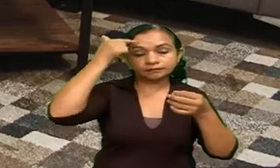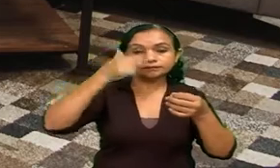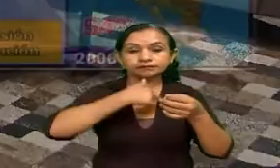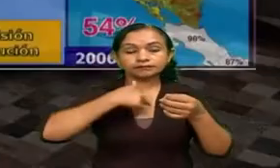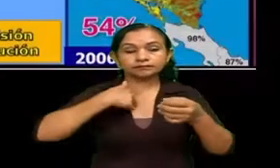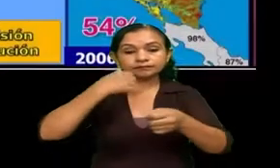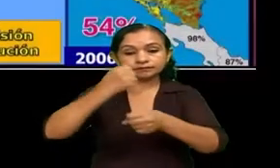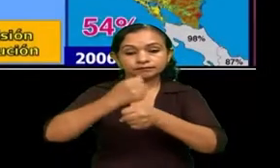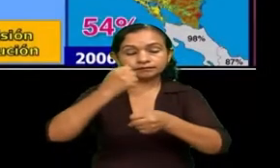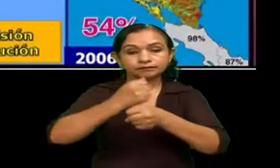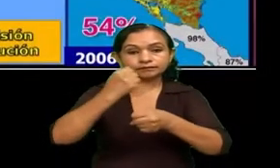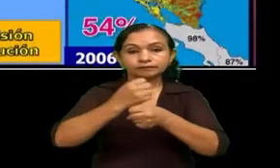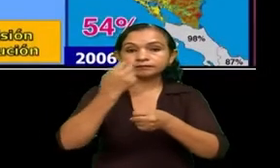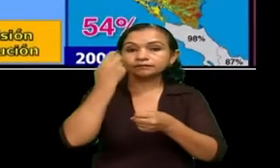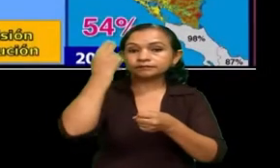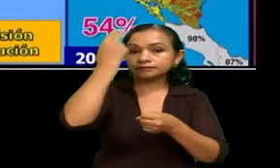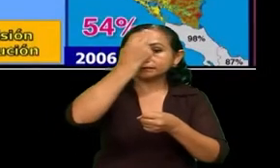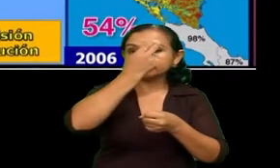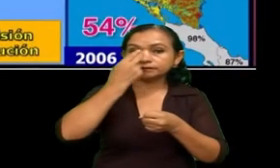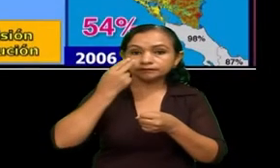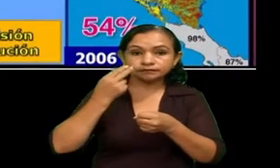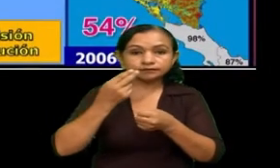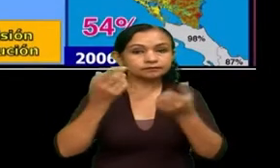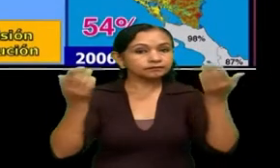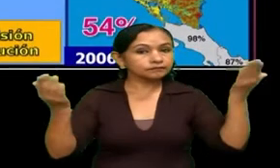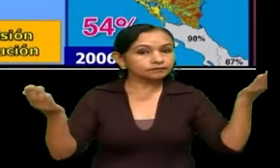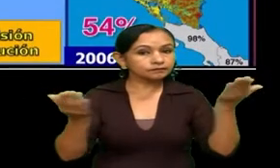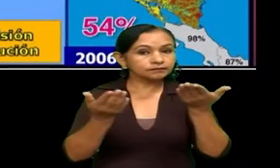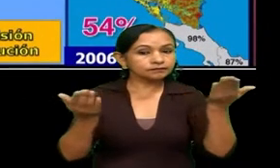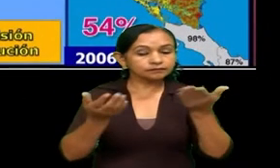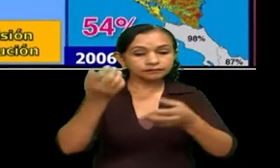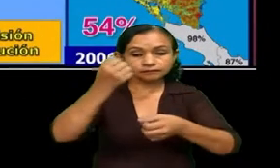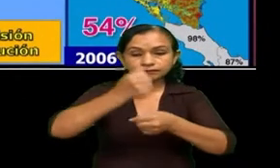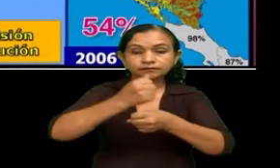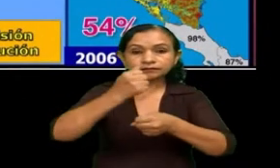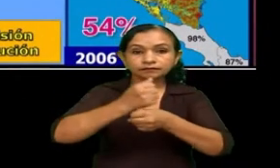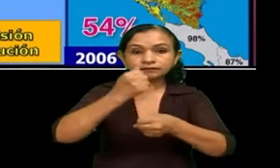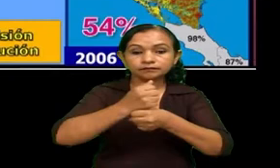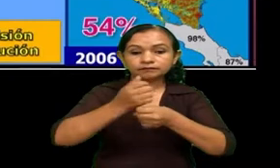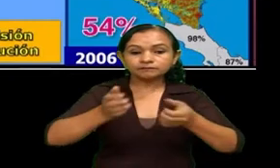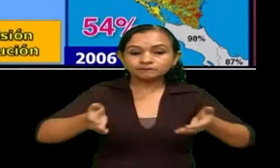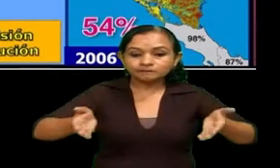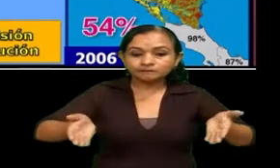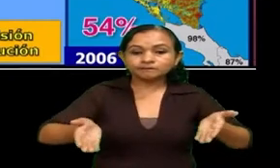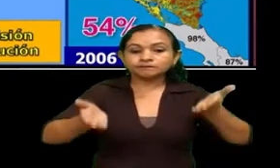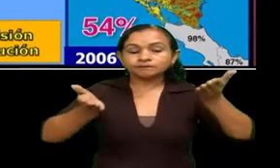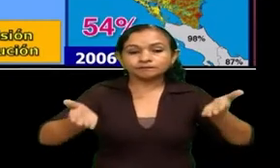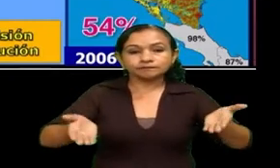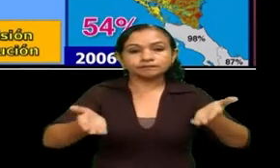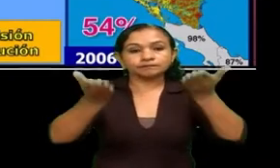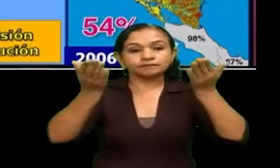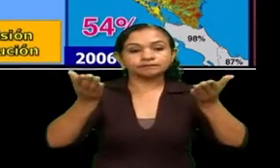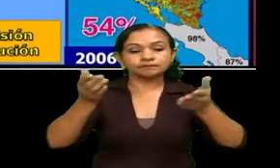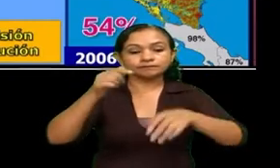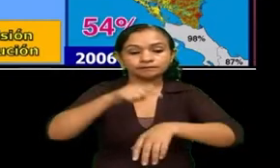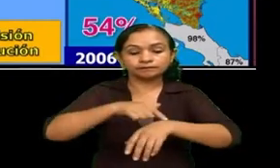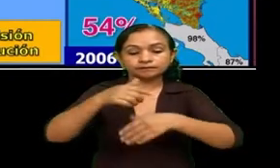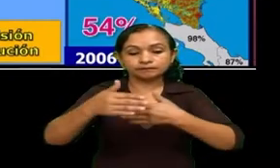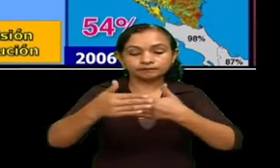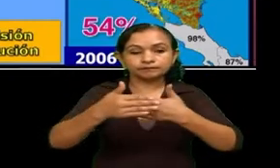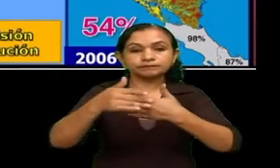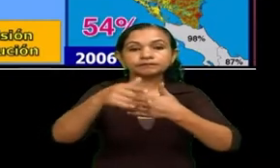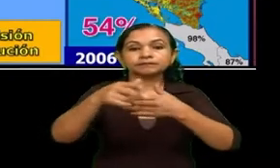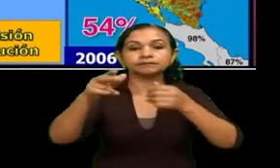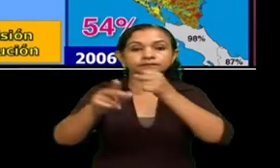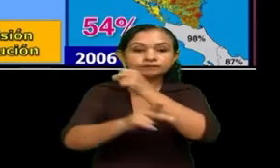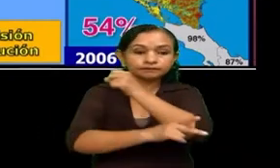O sea, la primera pregunta que se han hecho es cómo hemos logrado empujar en un corto tiempo este gran programa de